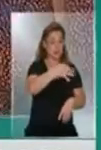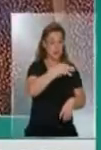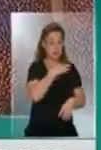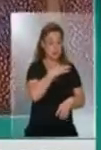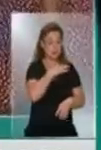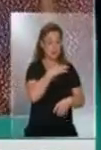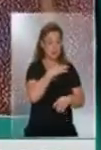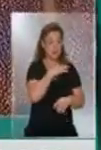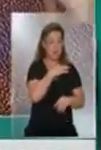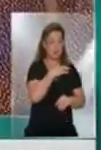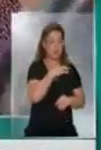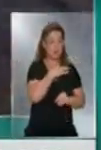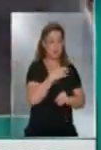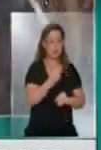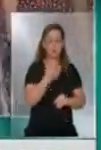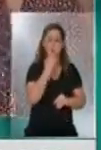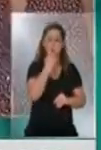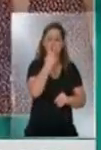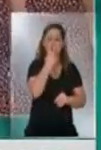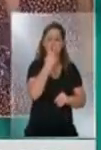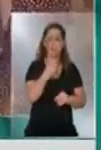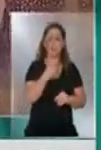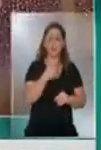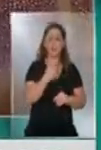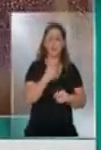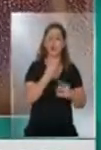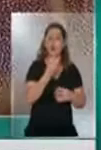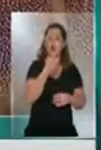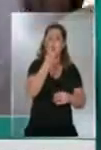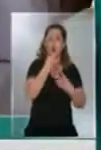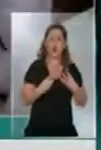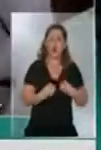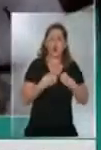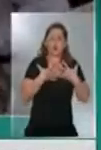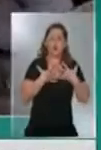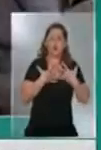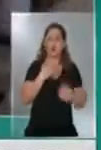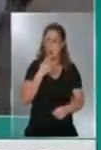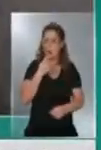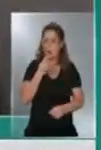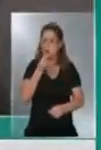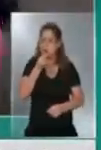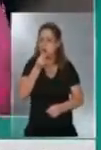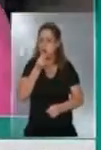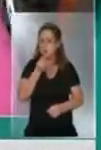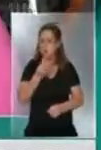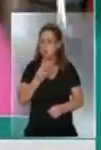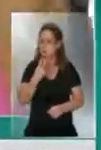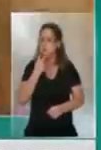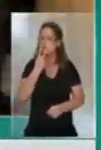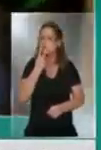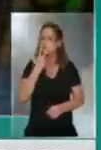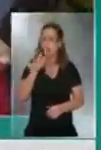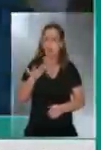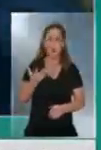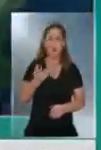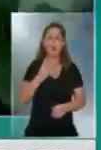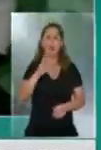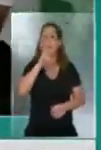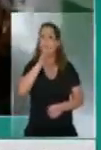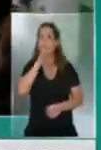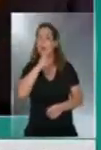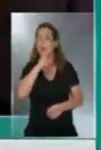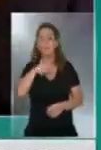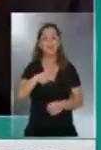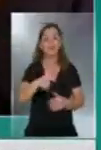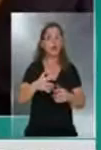tienen ausencia de sensación de olfato, incluso de gusto. Sería interesante poder ver esto más a futuro, si